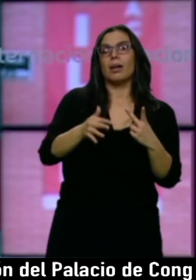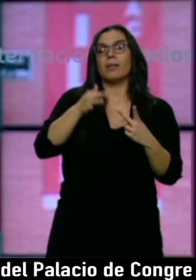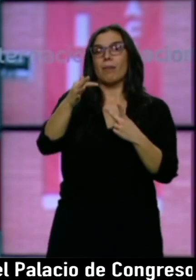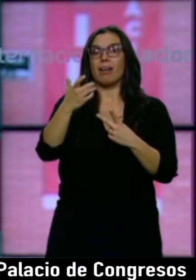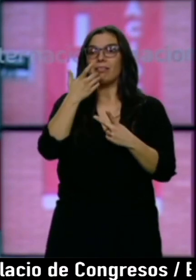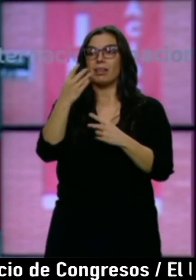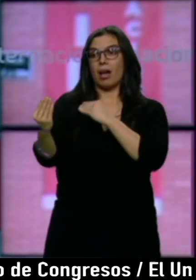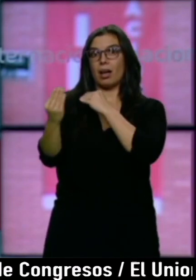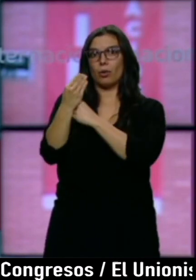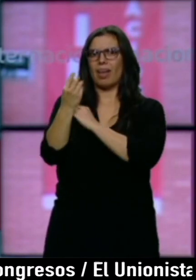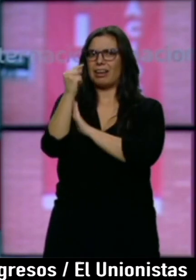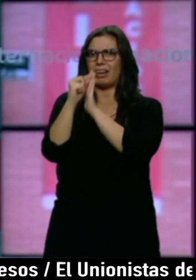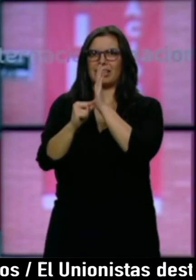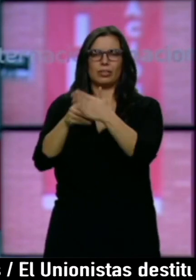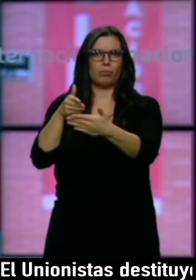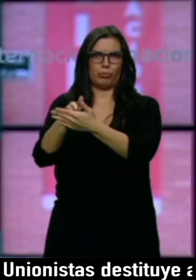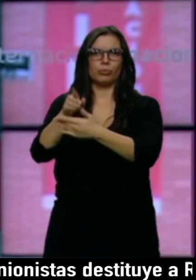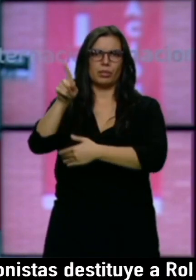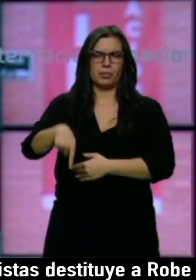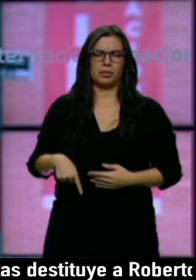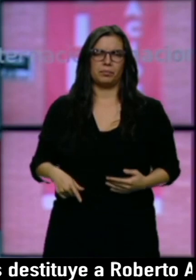se convierten en un obstáculo.